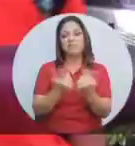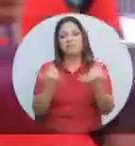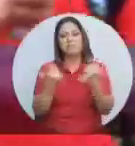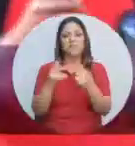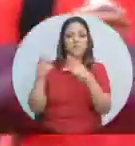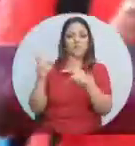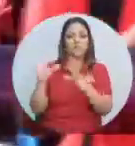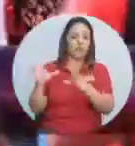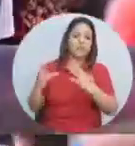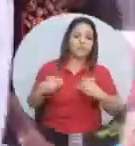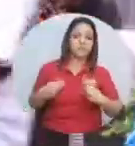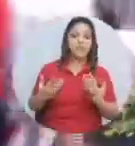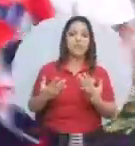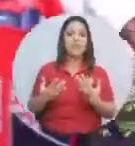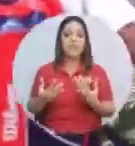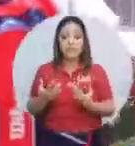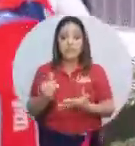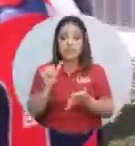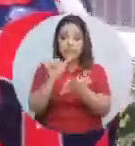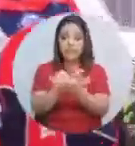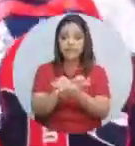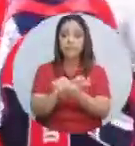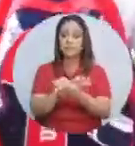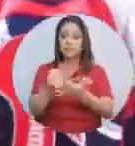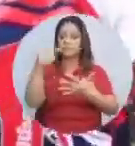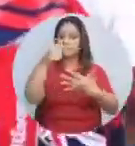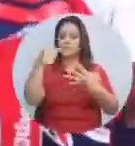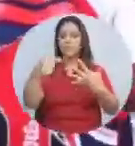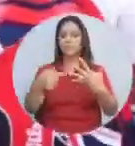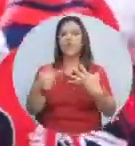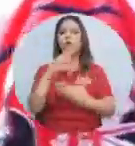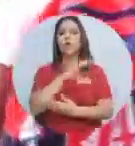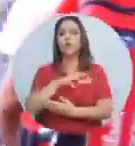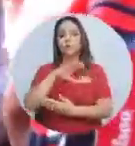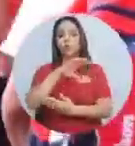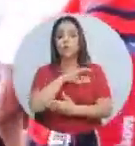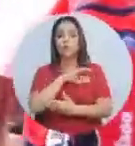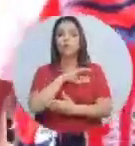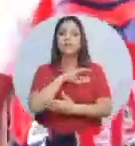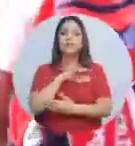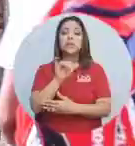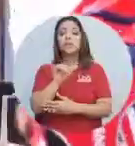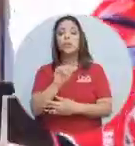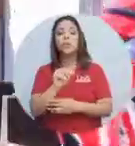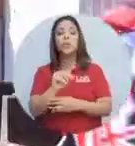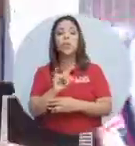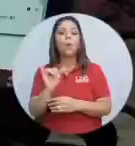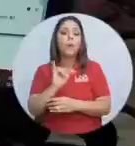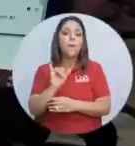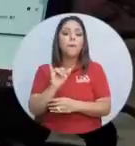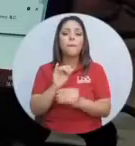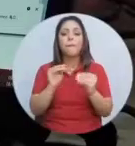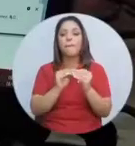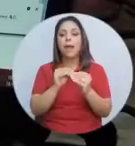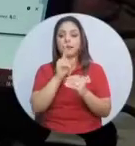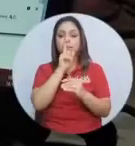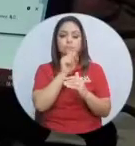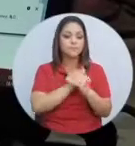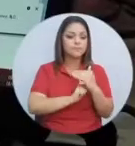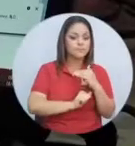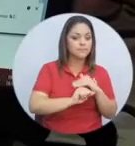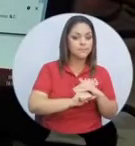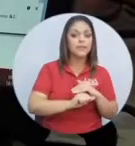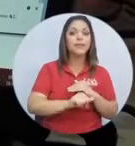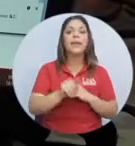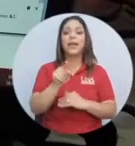quiere lidiar con eso. Entonces, este tipo de conductas que son más solapadas, formas de violencia